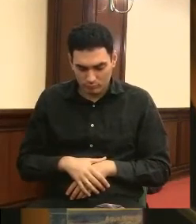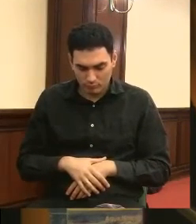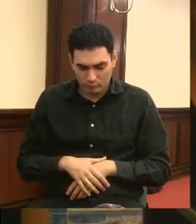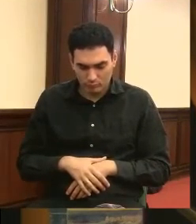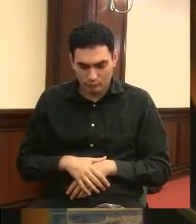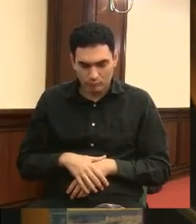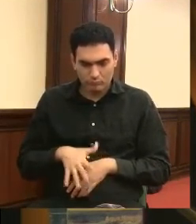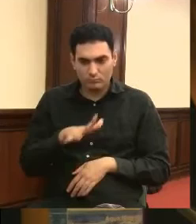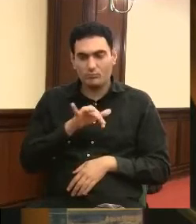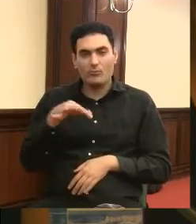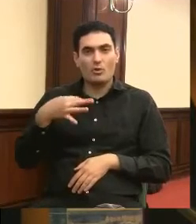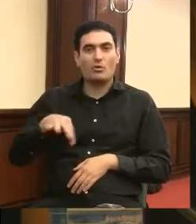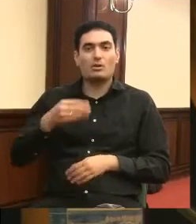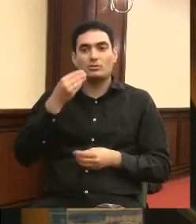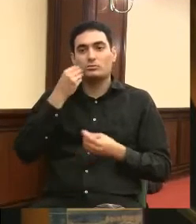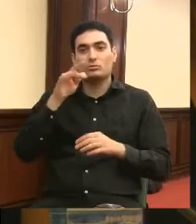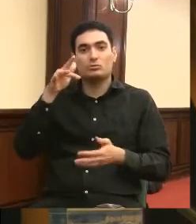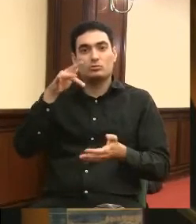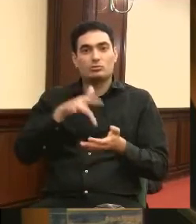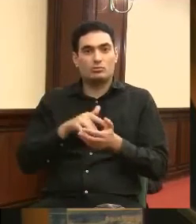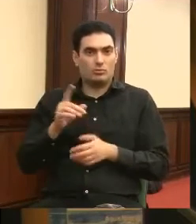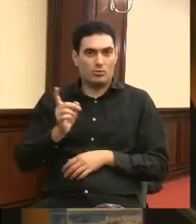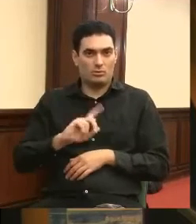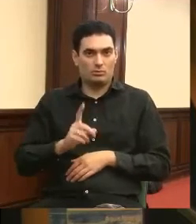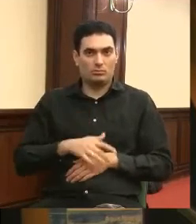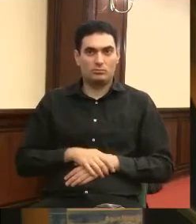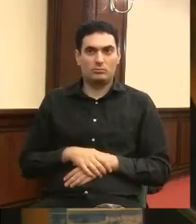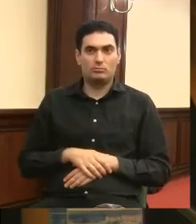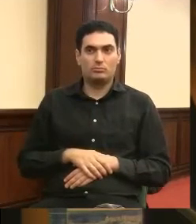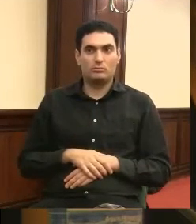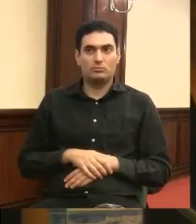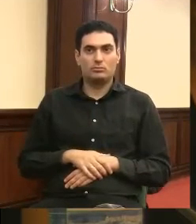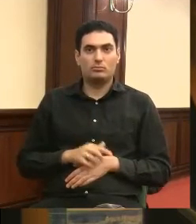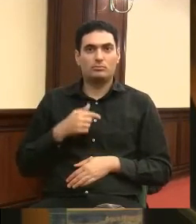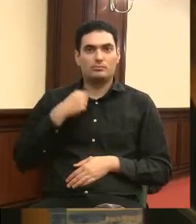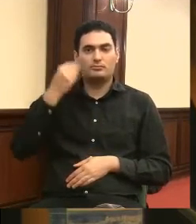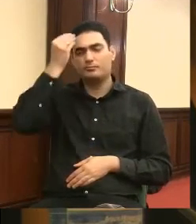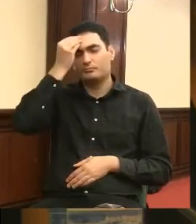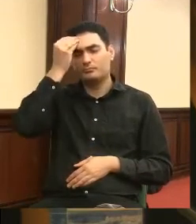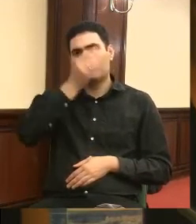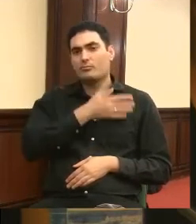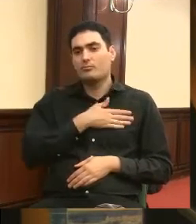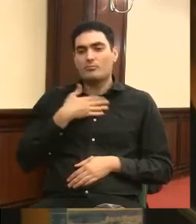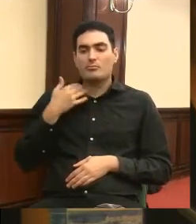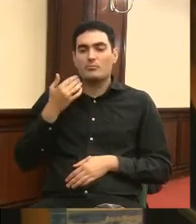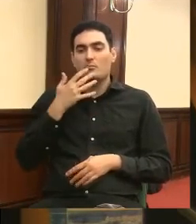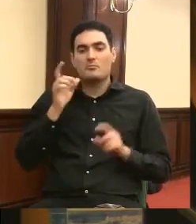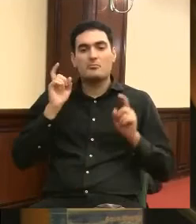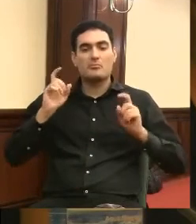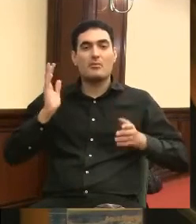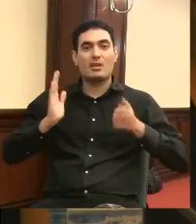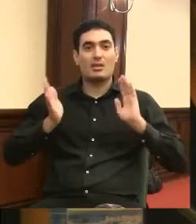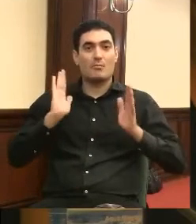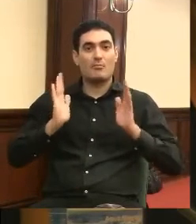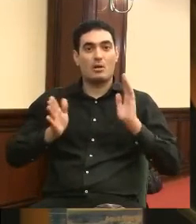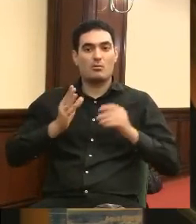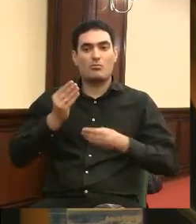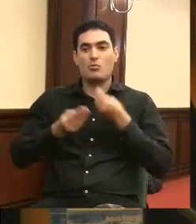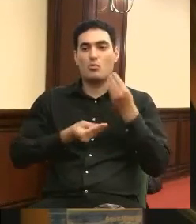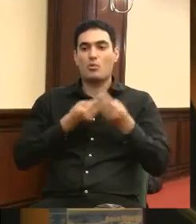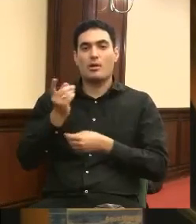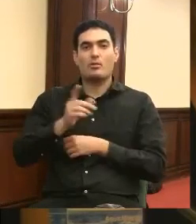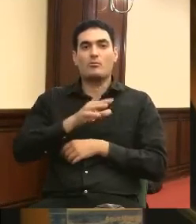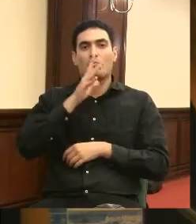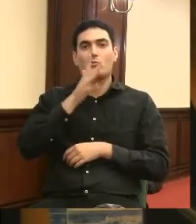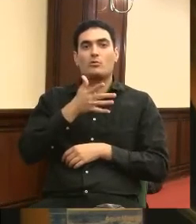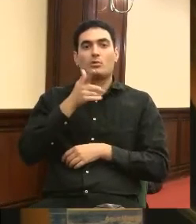no es la única vez que ha pasado en la historia de nuestro país. Quiero pensar que cuando evocamos aquella etapa no